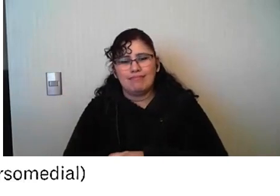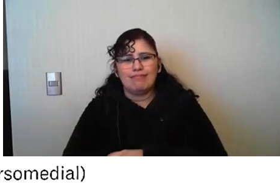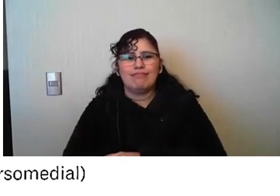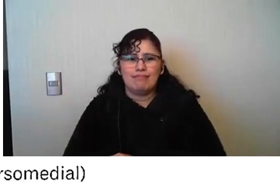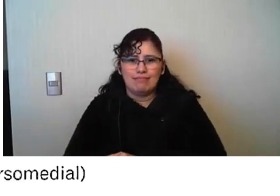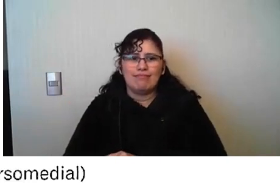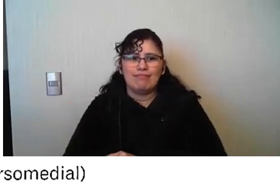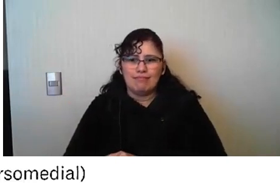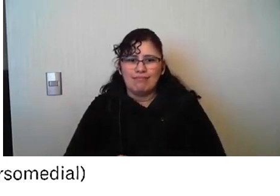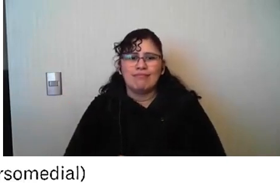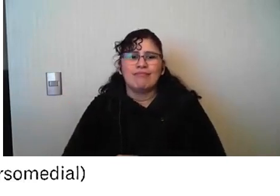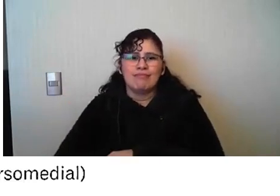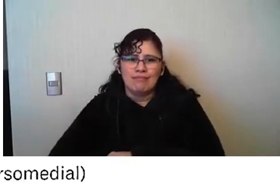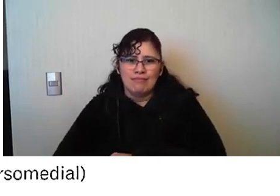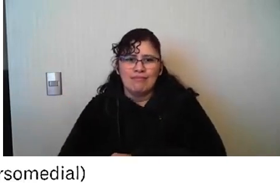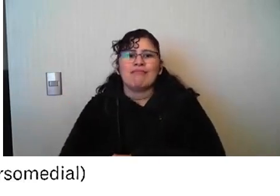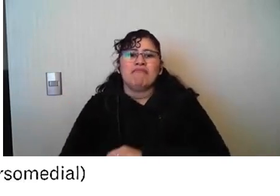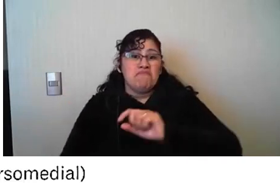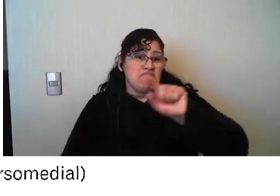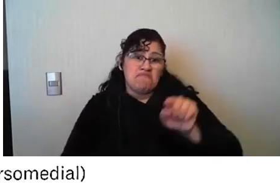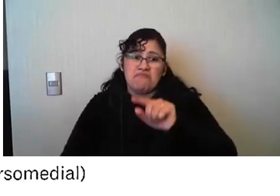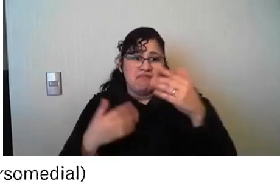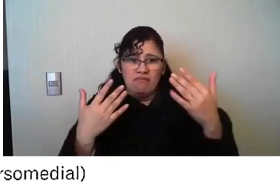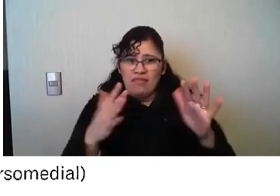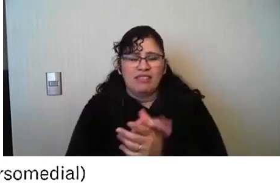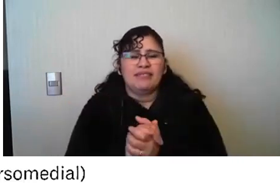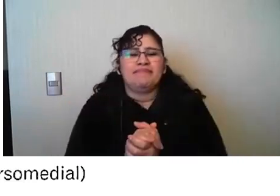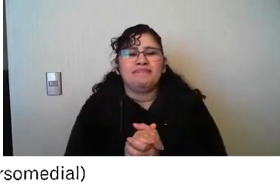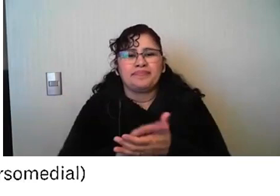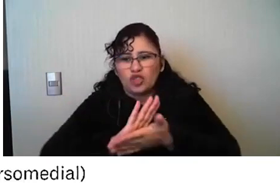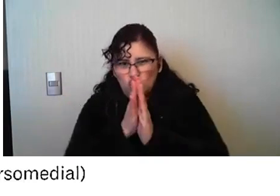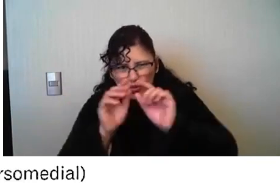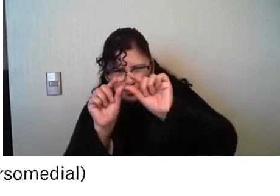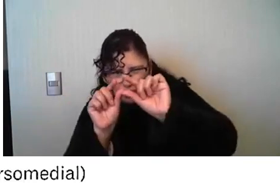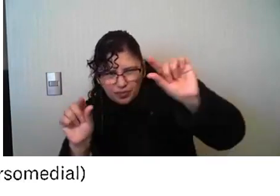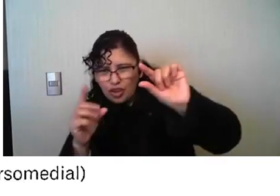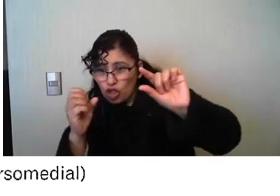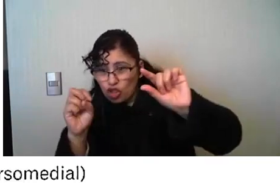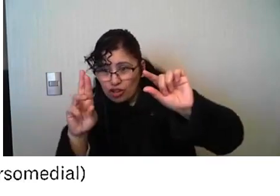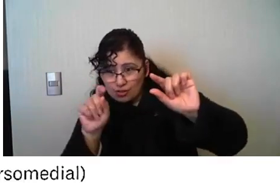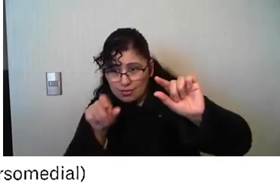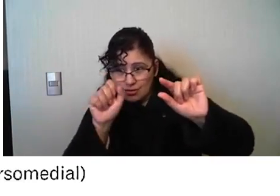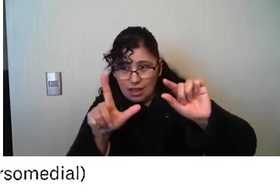ventral posterior. Esto. Todo lo que quedó en forma dorsal,